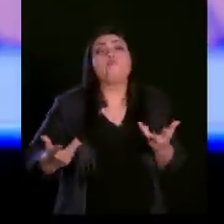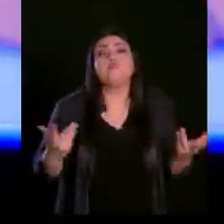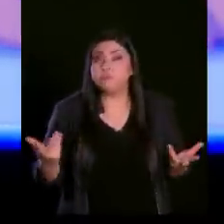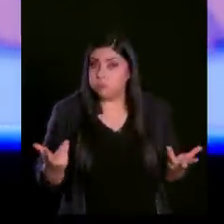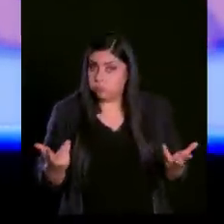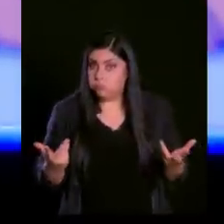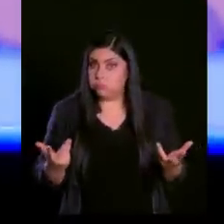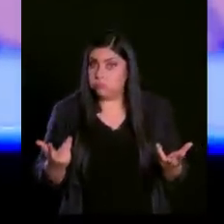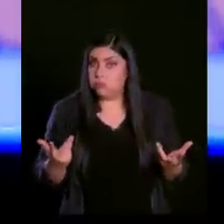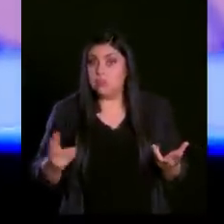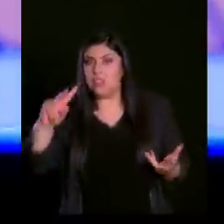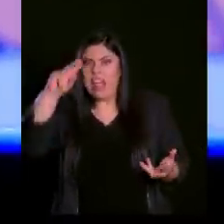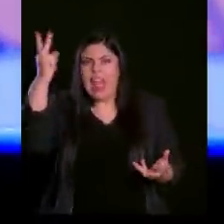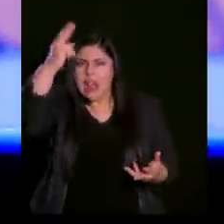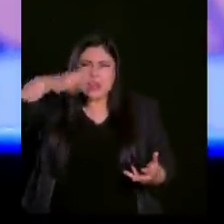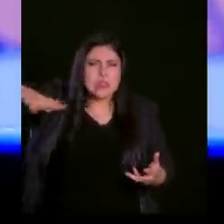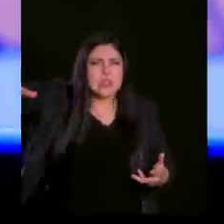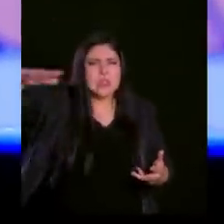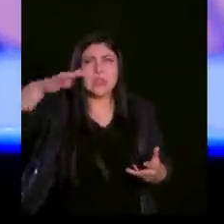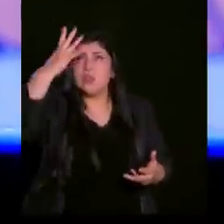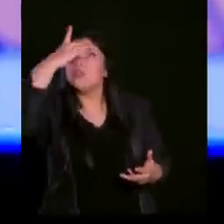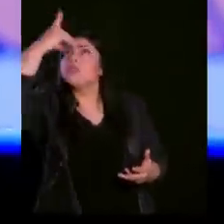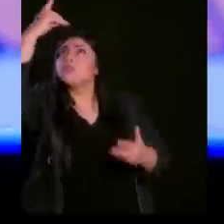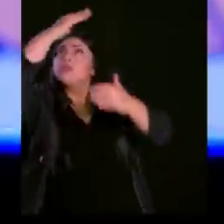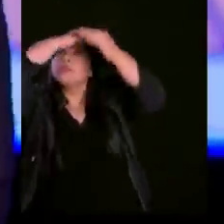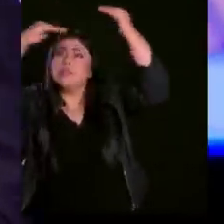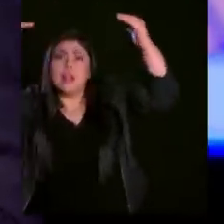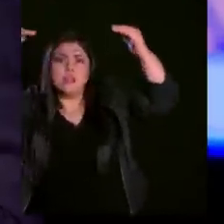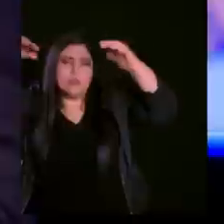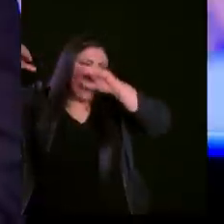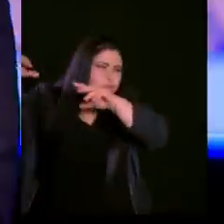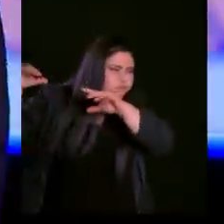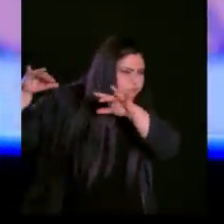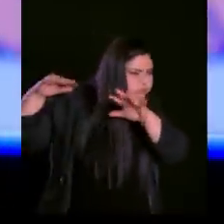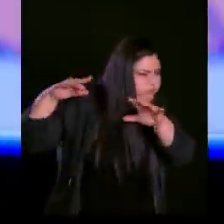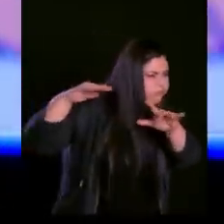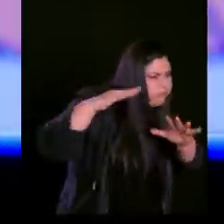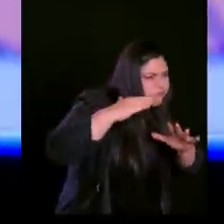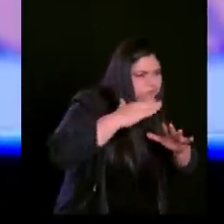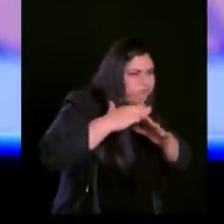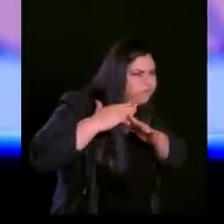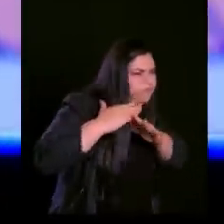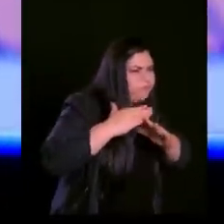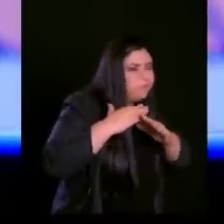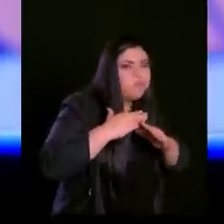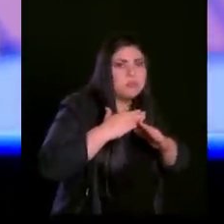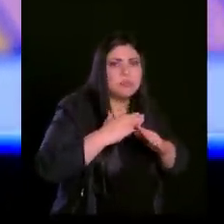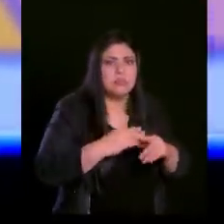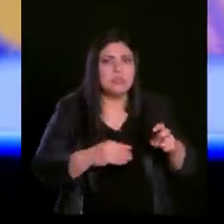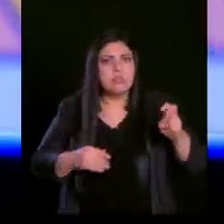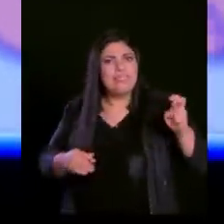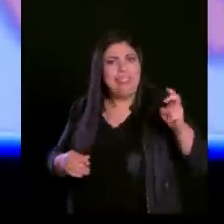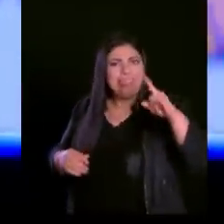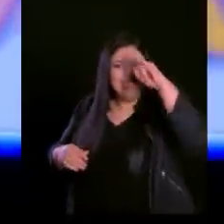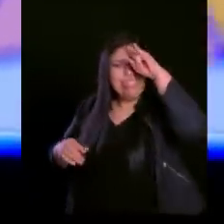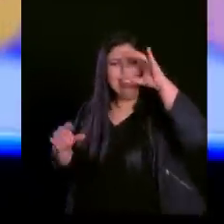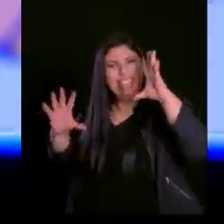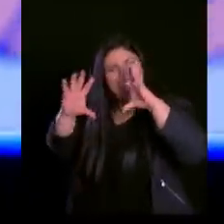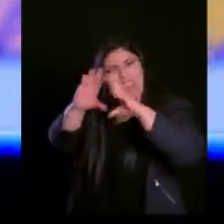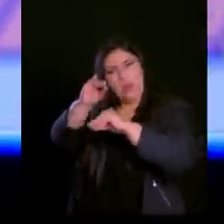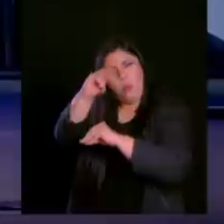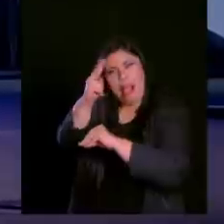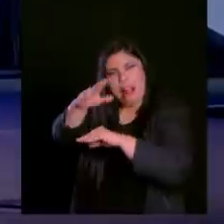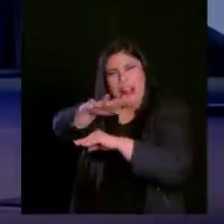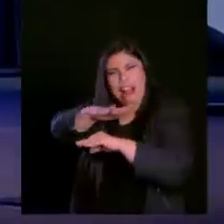reino de los cielos pelea a tu favor las tinieblas te quieren derribar quieren llenar